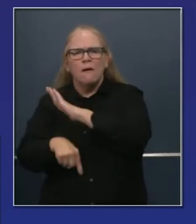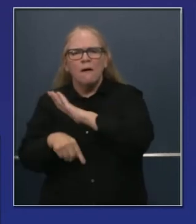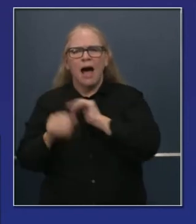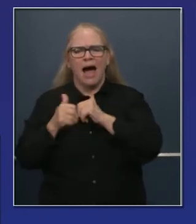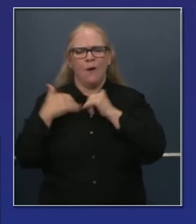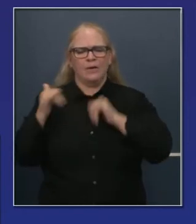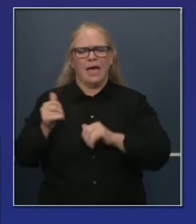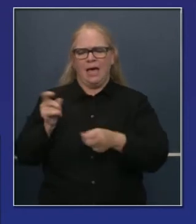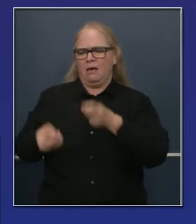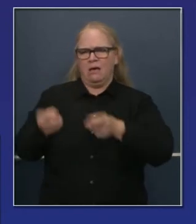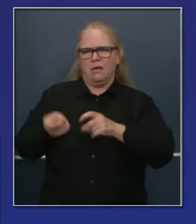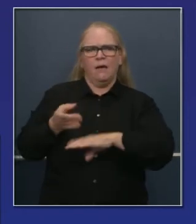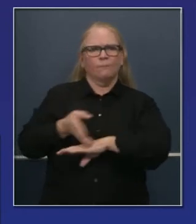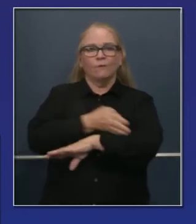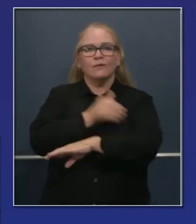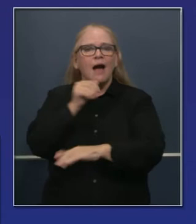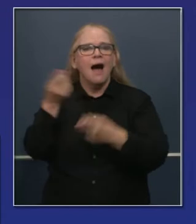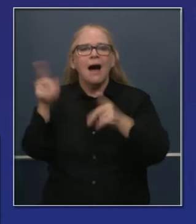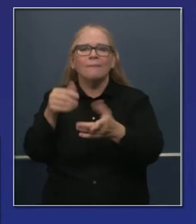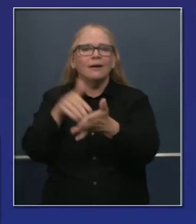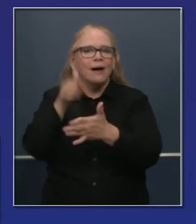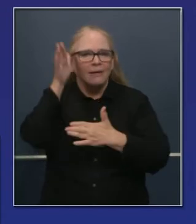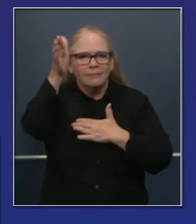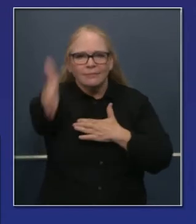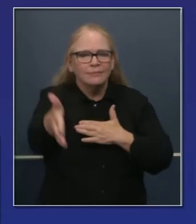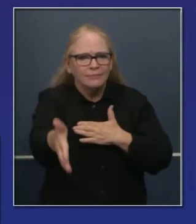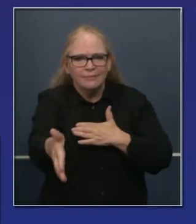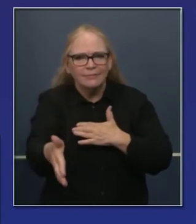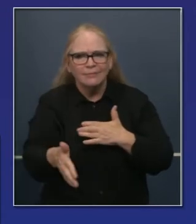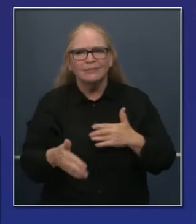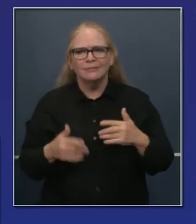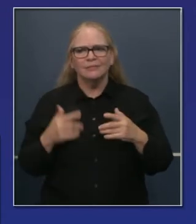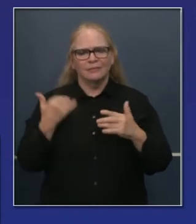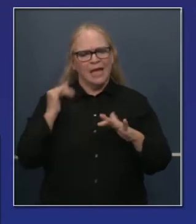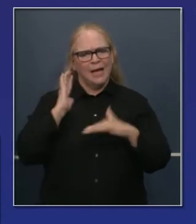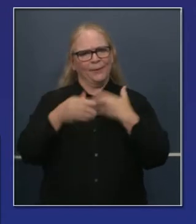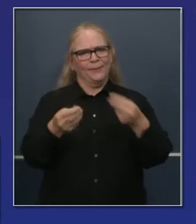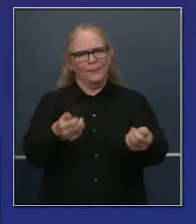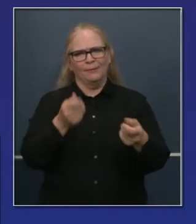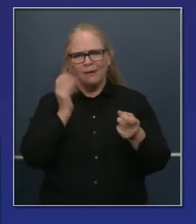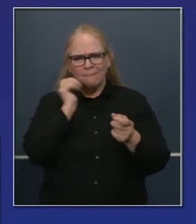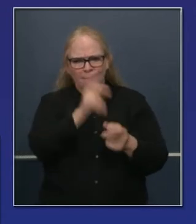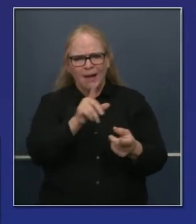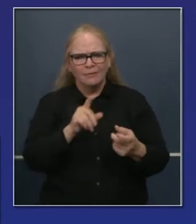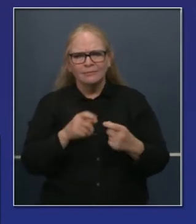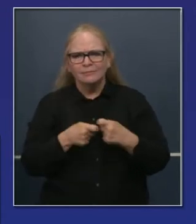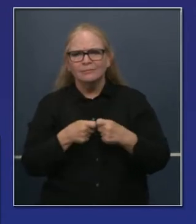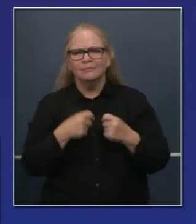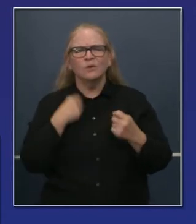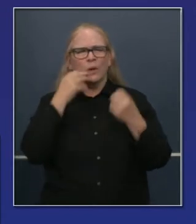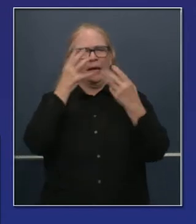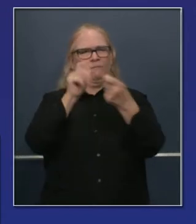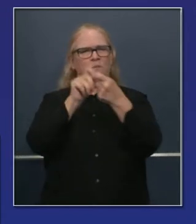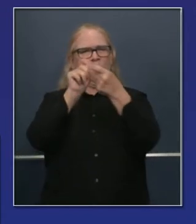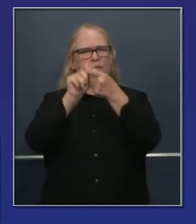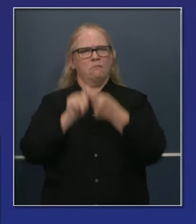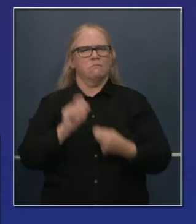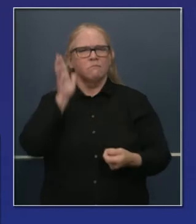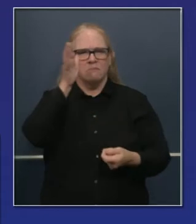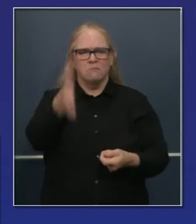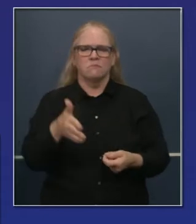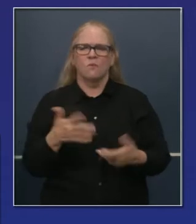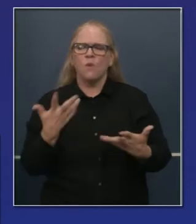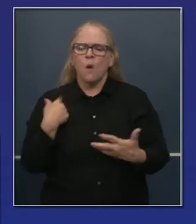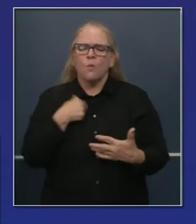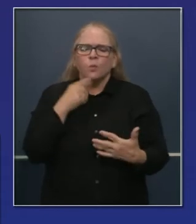sucedió el futuro se hará rápidamente de inmediato y estableceremos en detalle qué haremos